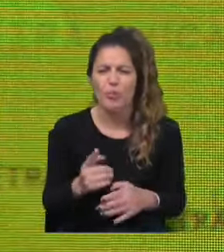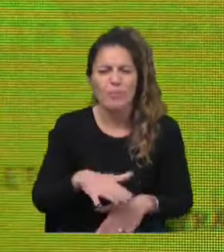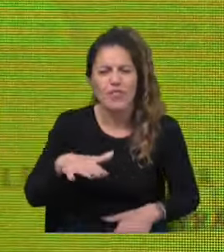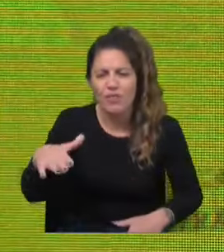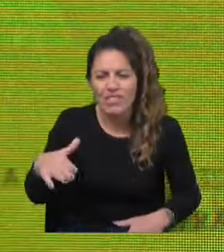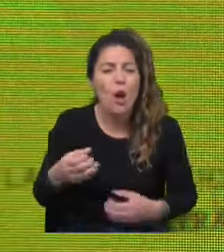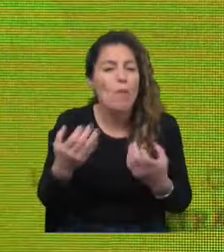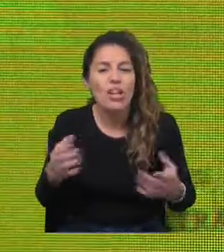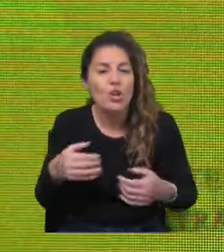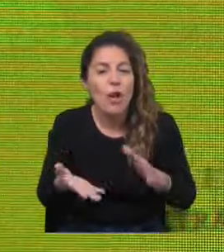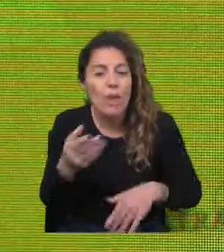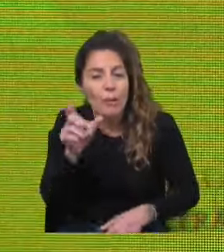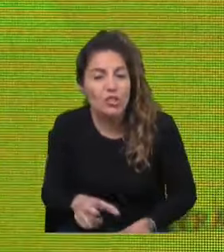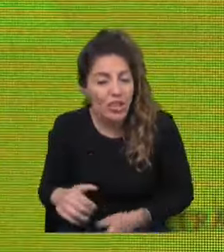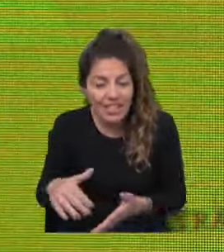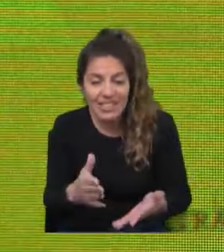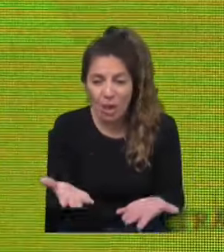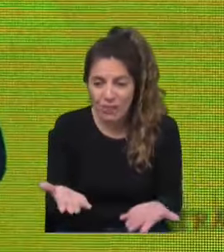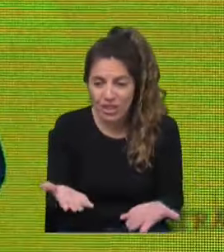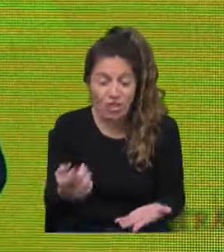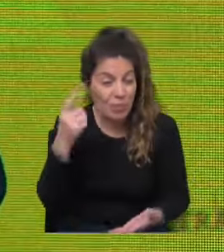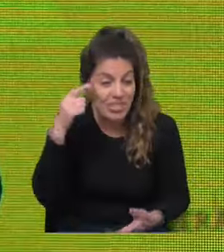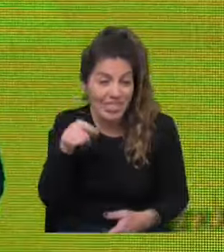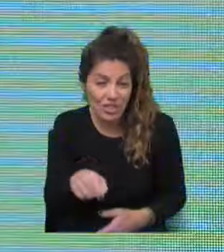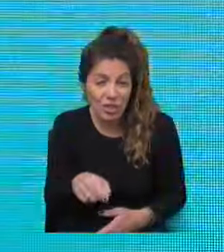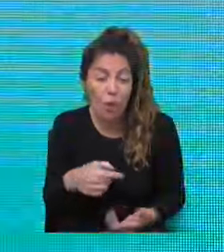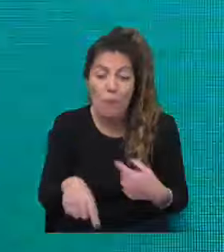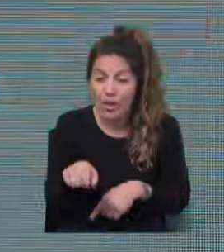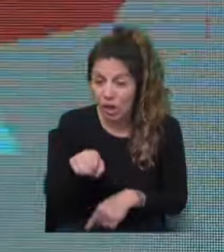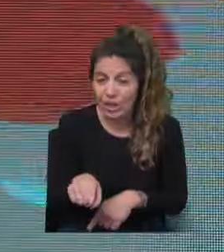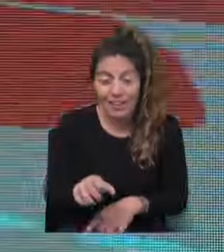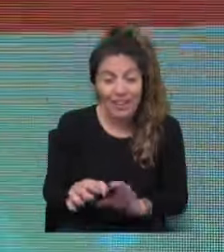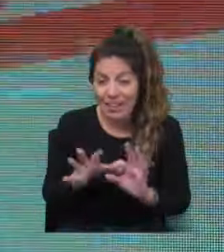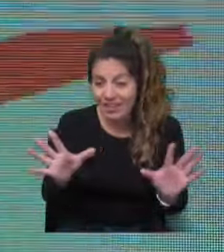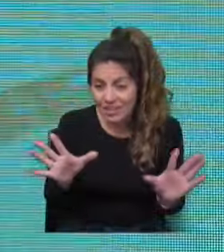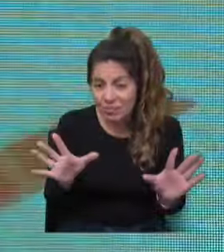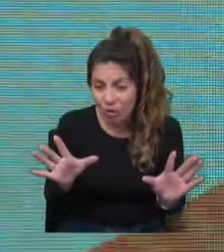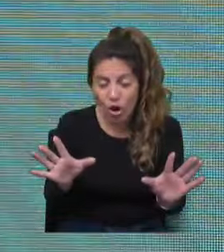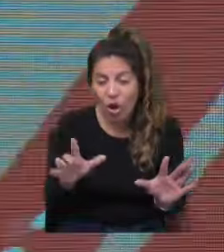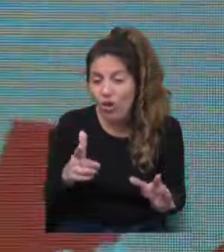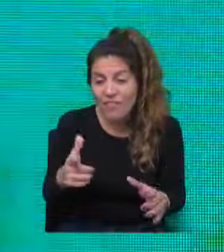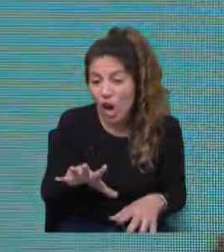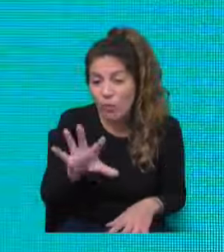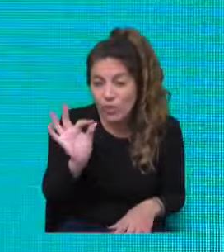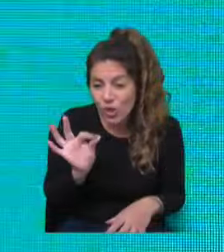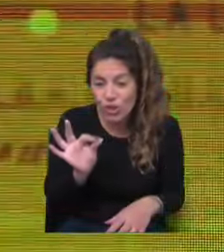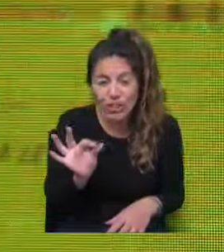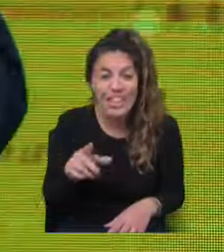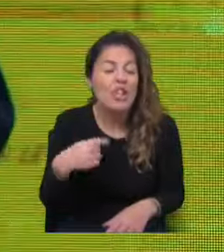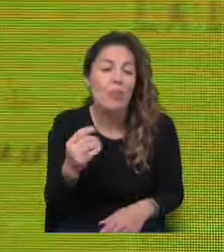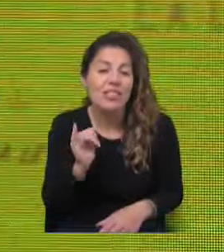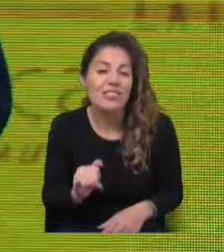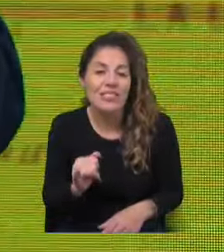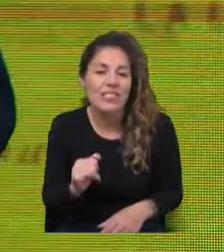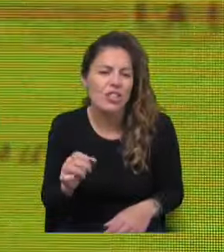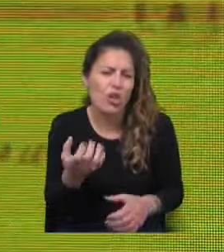infancia, por qué no hay más gente que toma ese camino. A veces pensás eso un poco. Pero en su caso es clarísimo, no había mucha más opción, digamos, y después, claro, comete